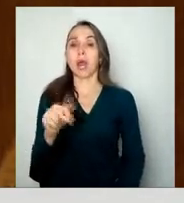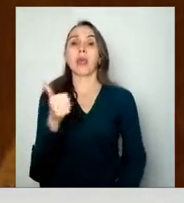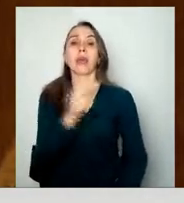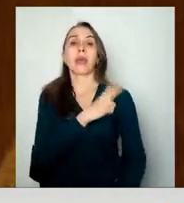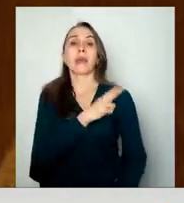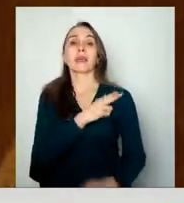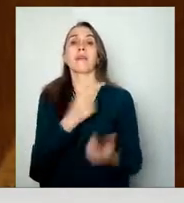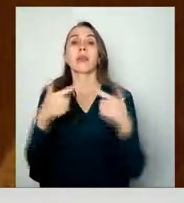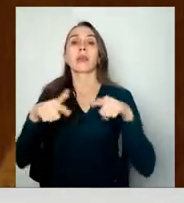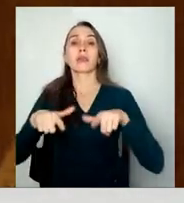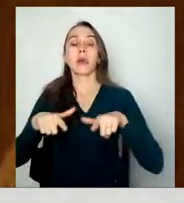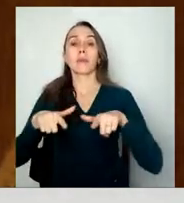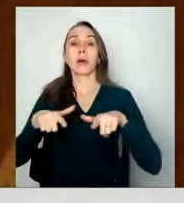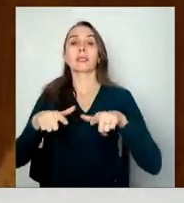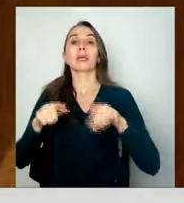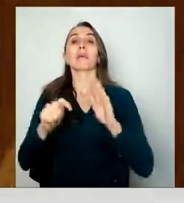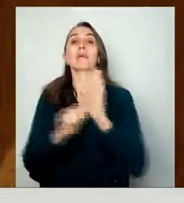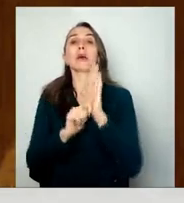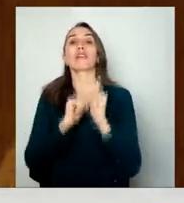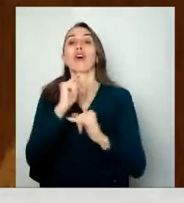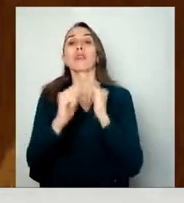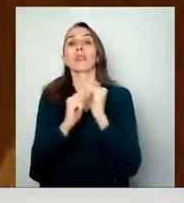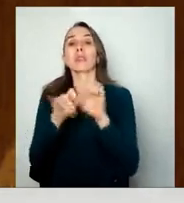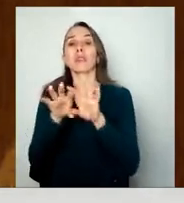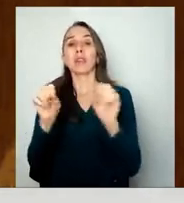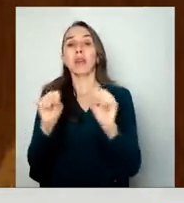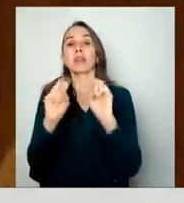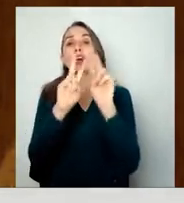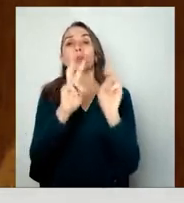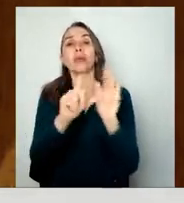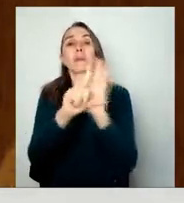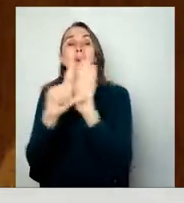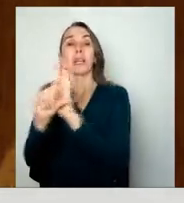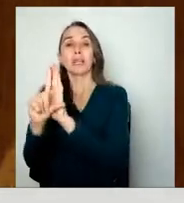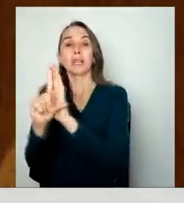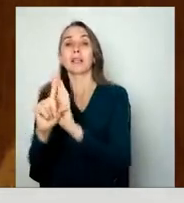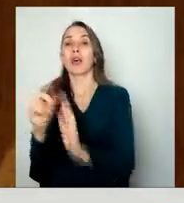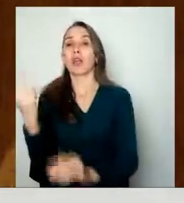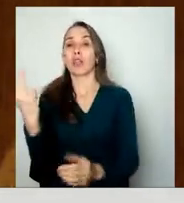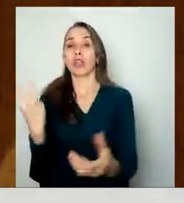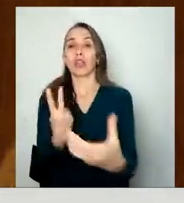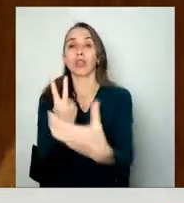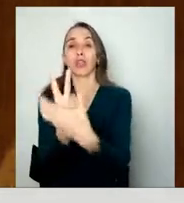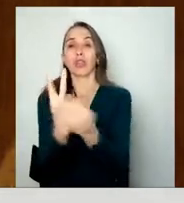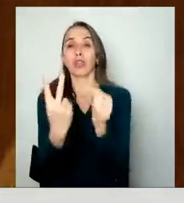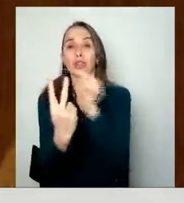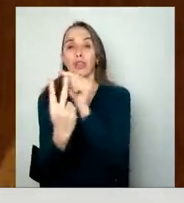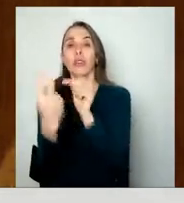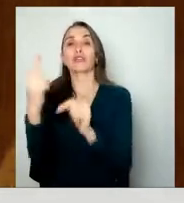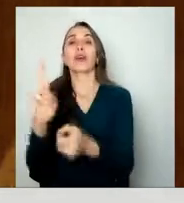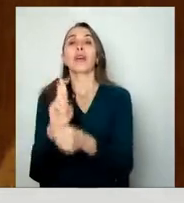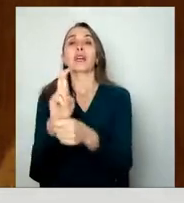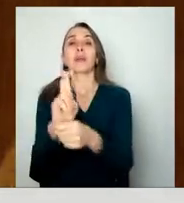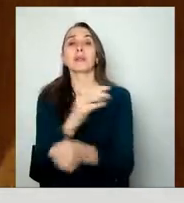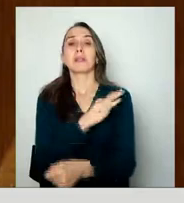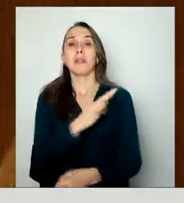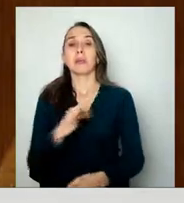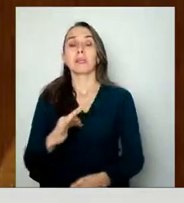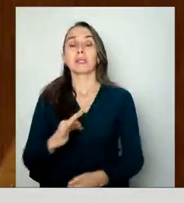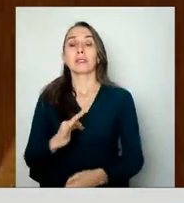de tratados y asuntos legislativos ambos del Ministerio de relaciones exteriores